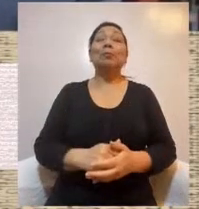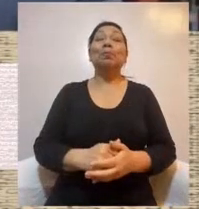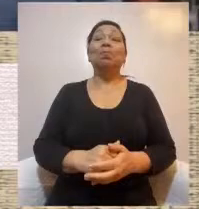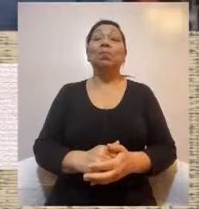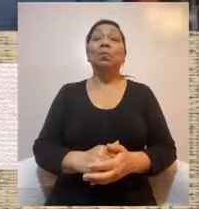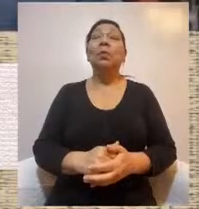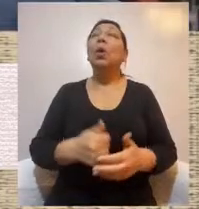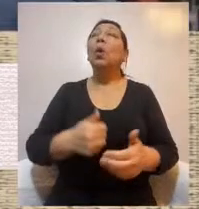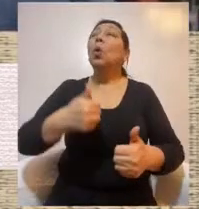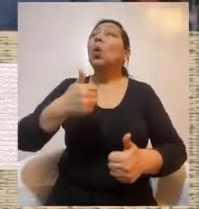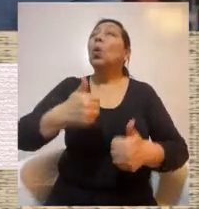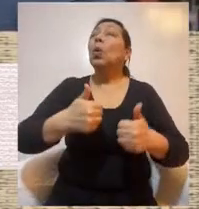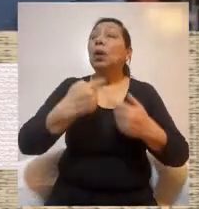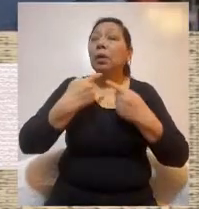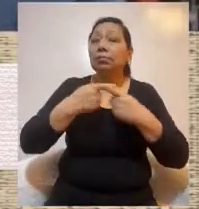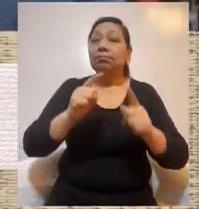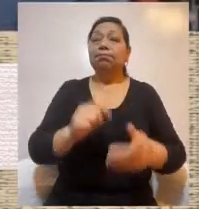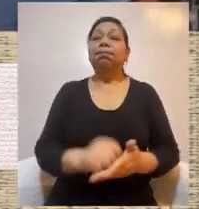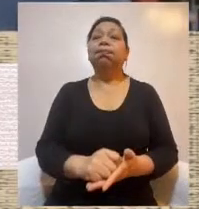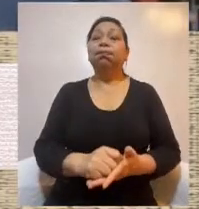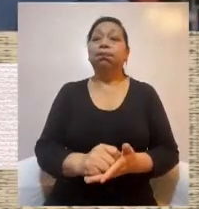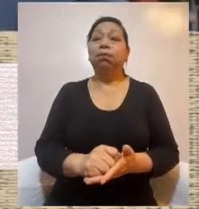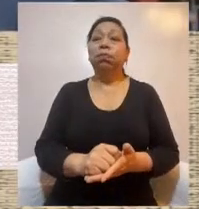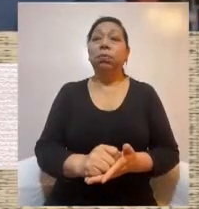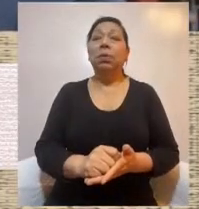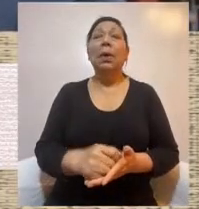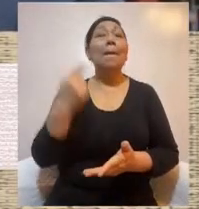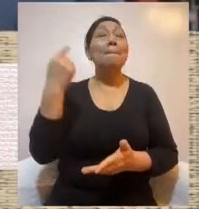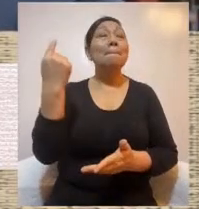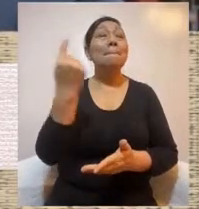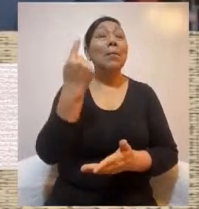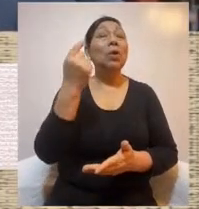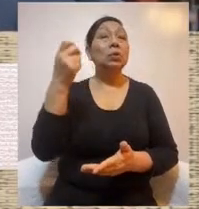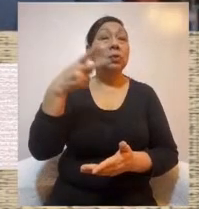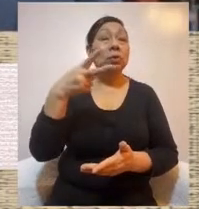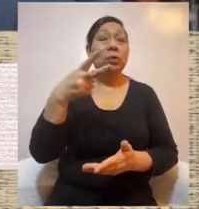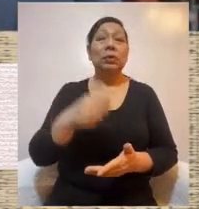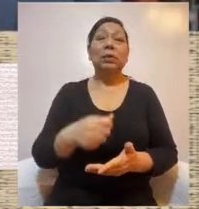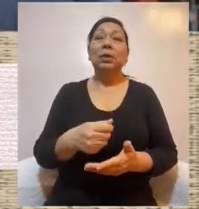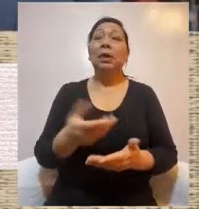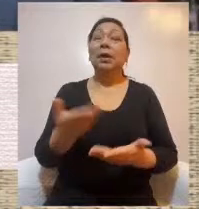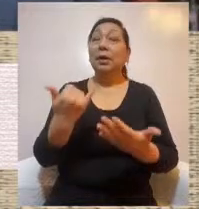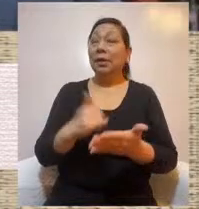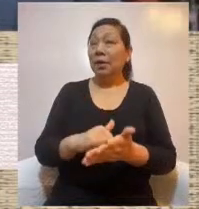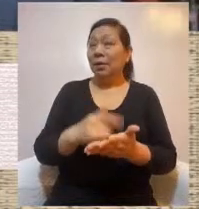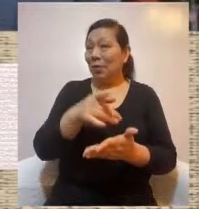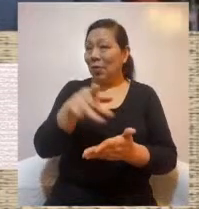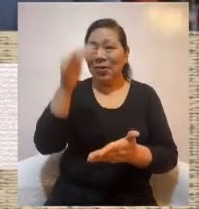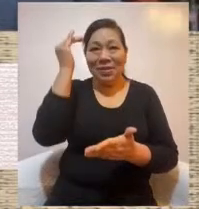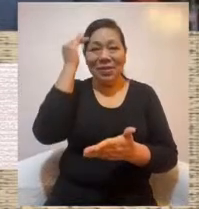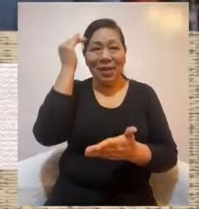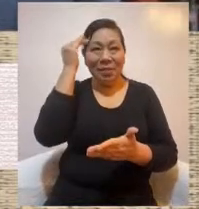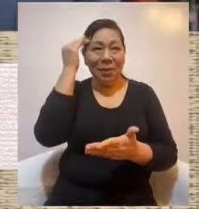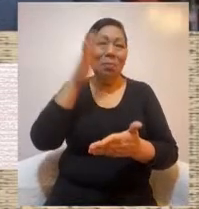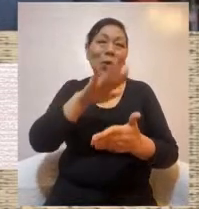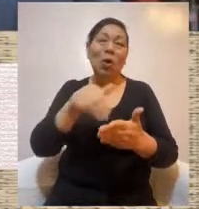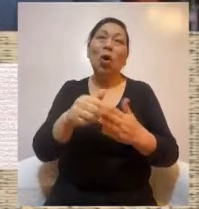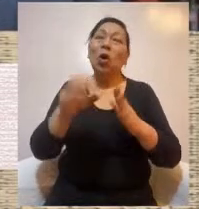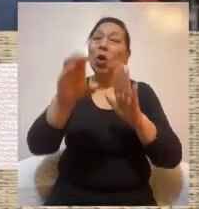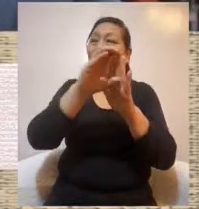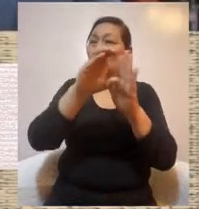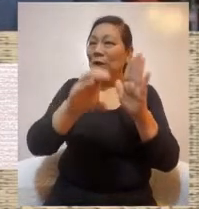caso. ¿Cuál es el pronunciamiento de primera y segunda instancia, ya que como sabemos los